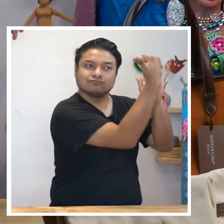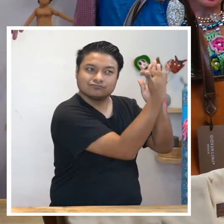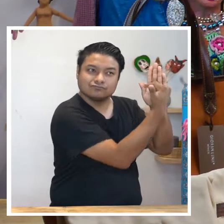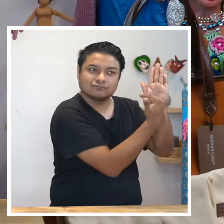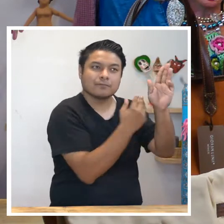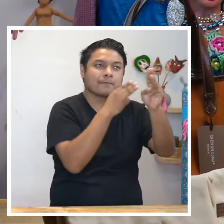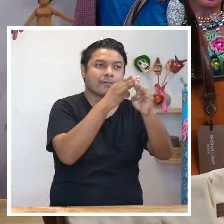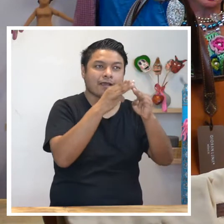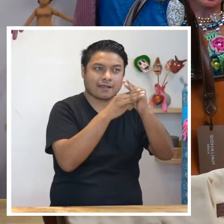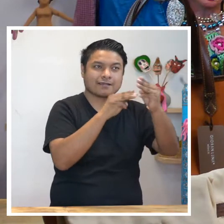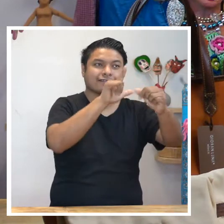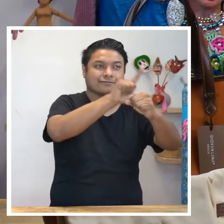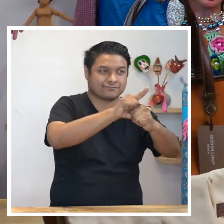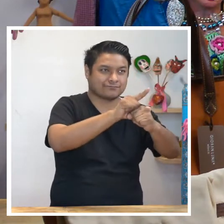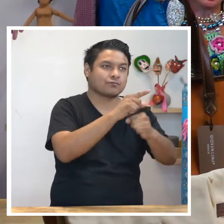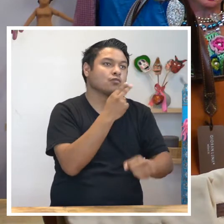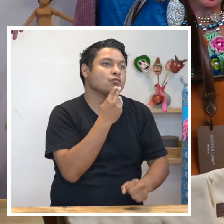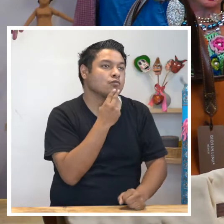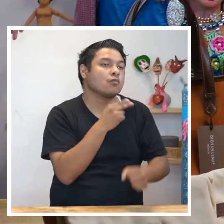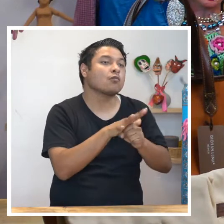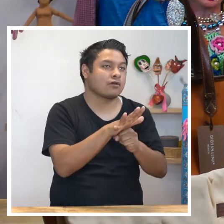Estas jaladeras yo las compré en Zarajón.